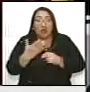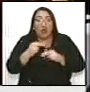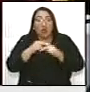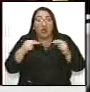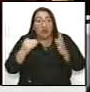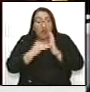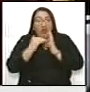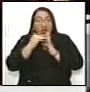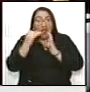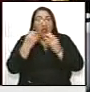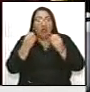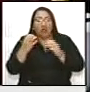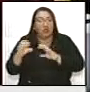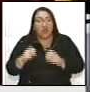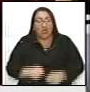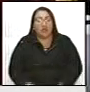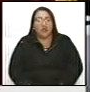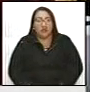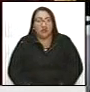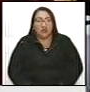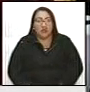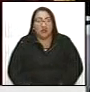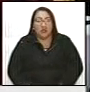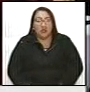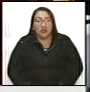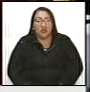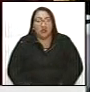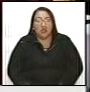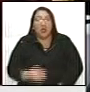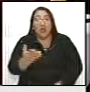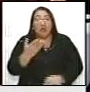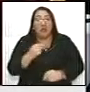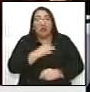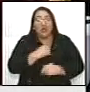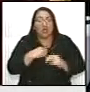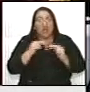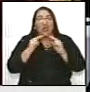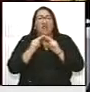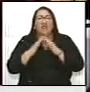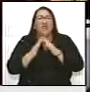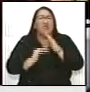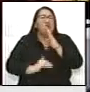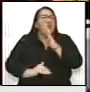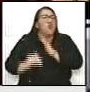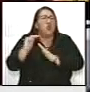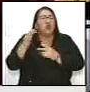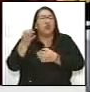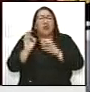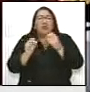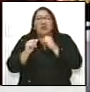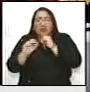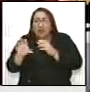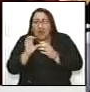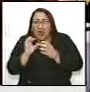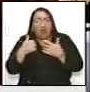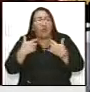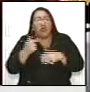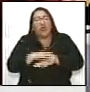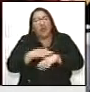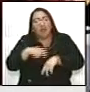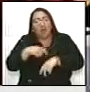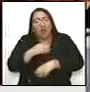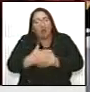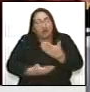que pone las directivas del Ministerio de Vivienda son altísimas y el presupuesto que manejan, por ejemplo,